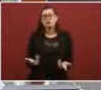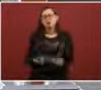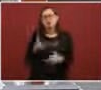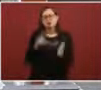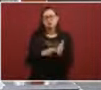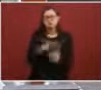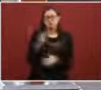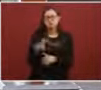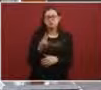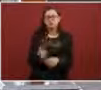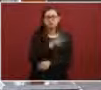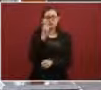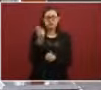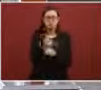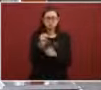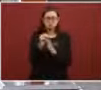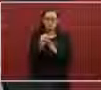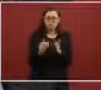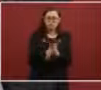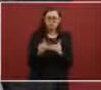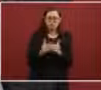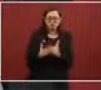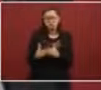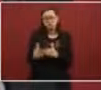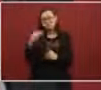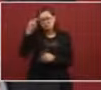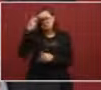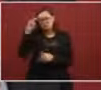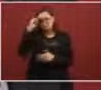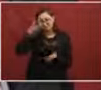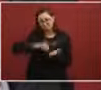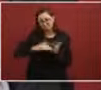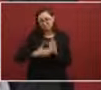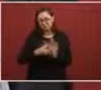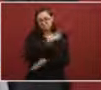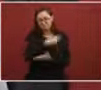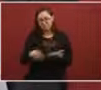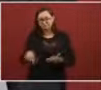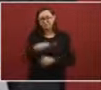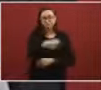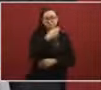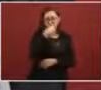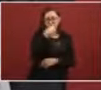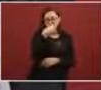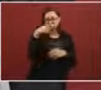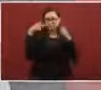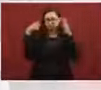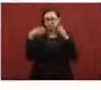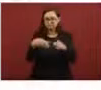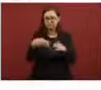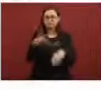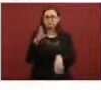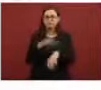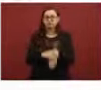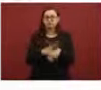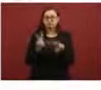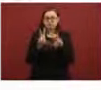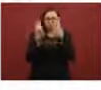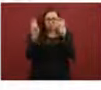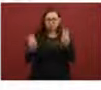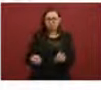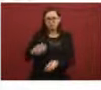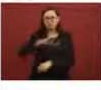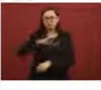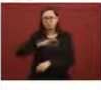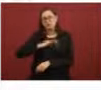se consideraron las siguientes compras estratégicas. Hemos hablado de los medicamentos, en particular voy a seguir con los